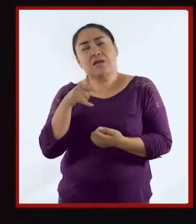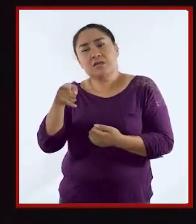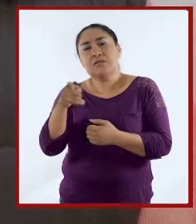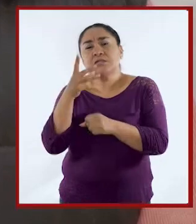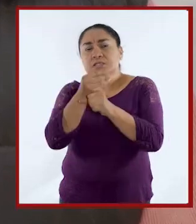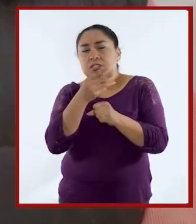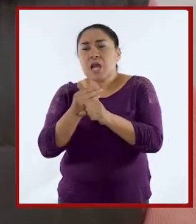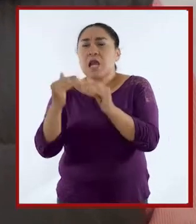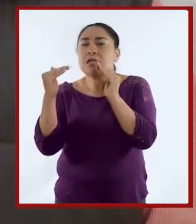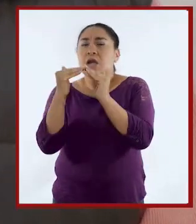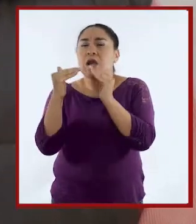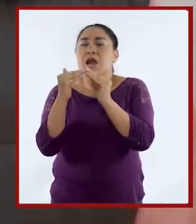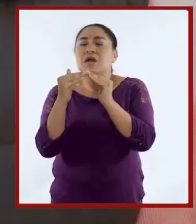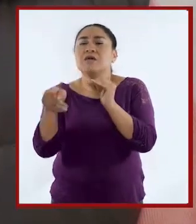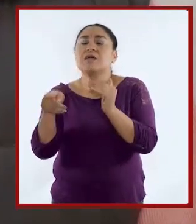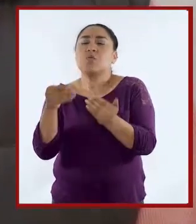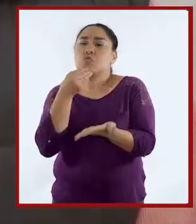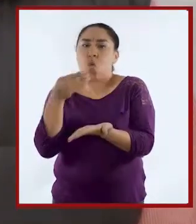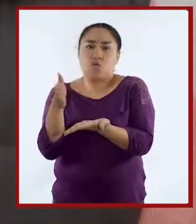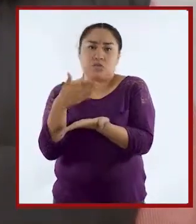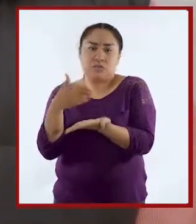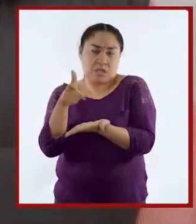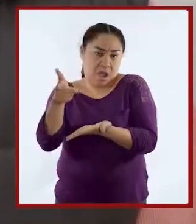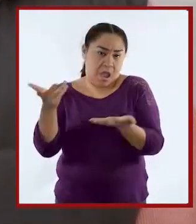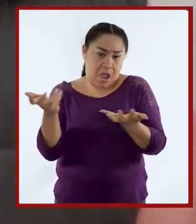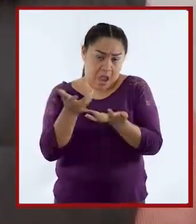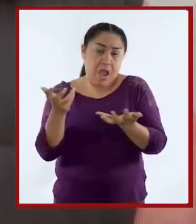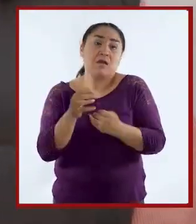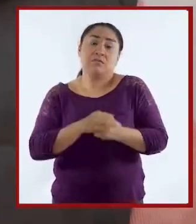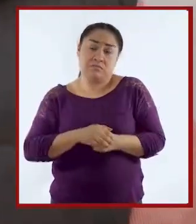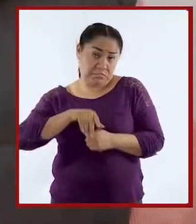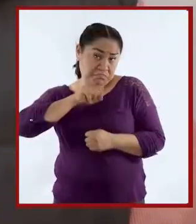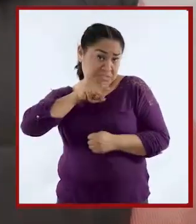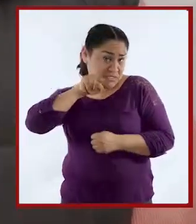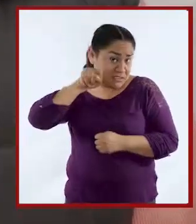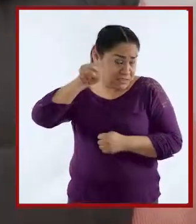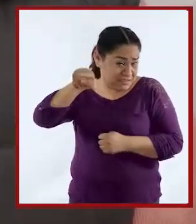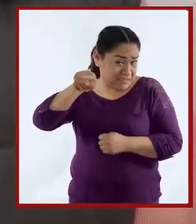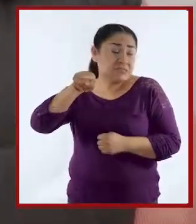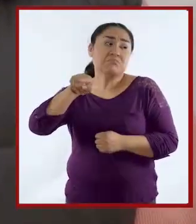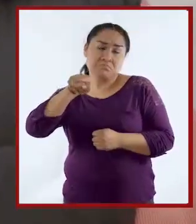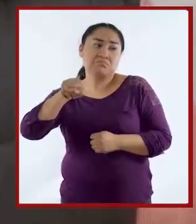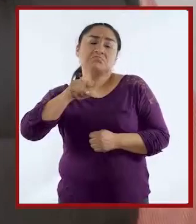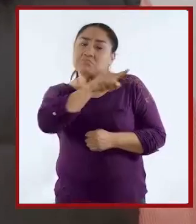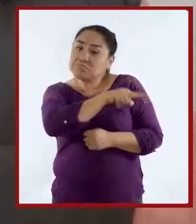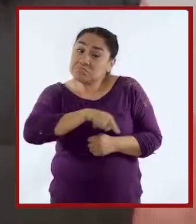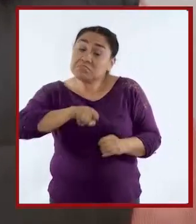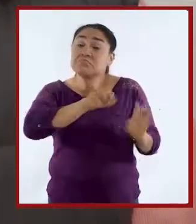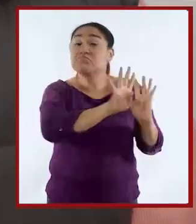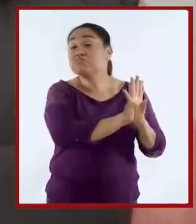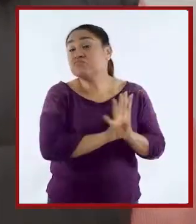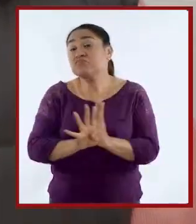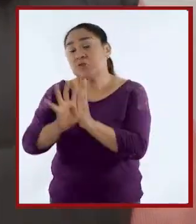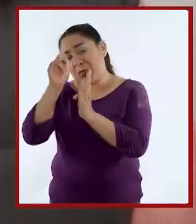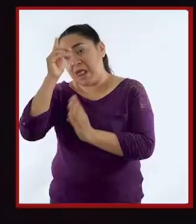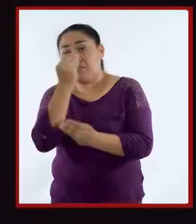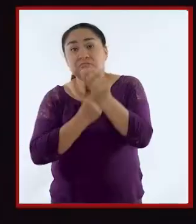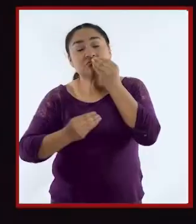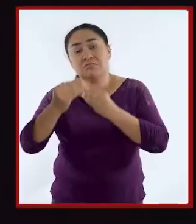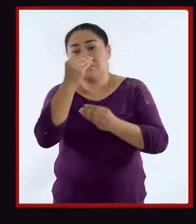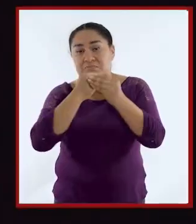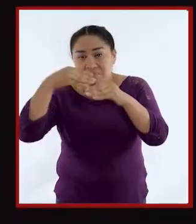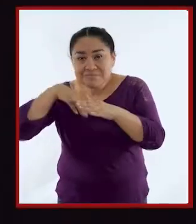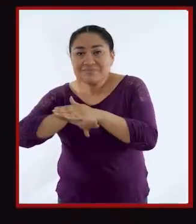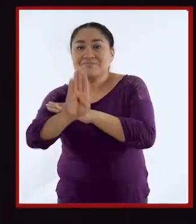Implementamos la cocina en una casa en particular. Allá iban ellos a tomar sus alimentos.